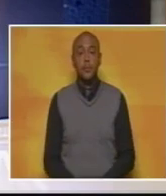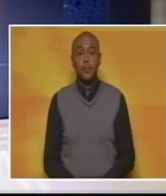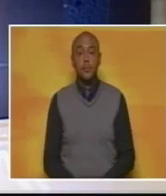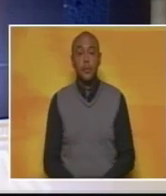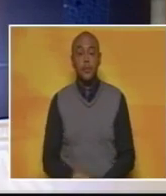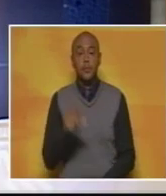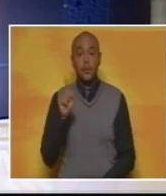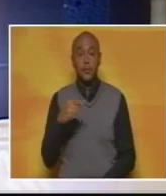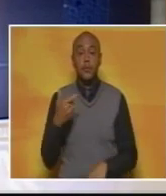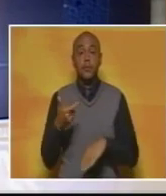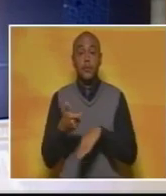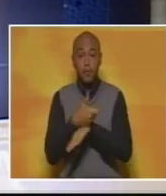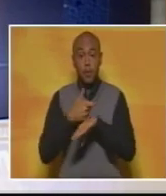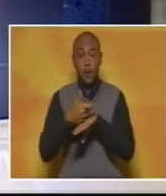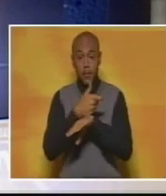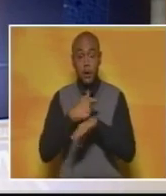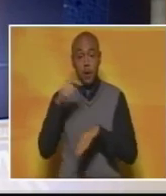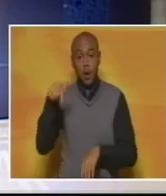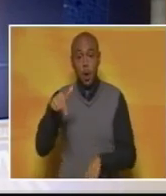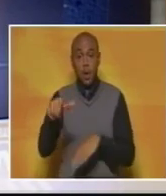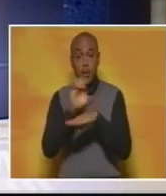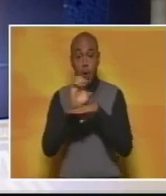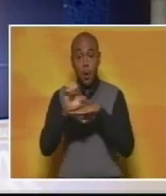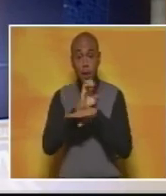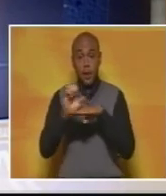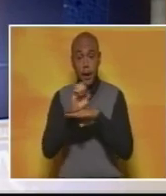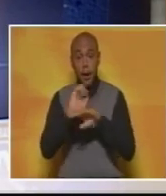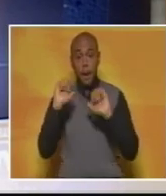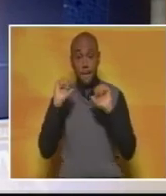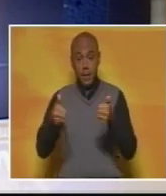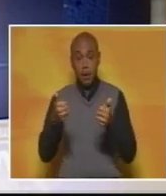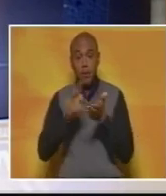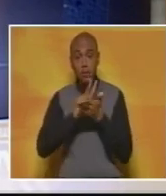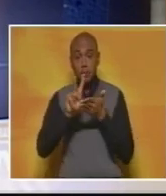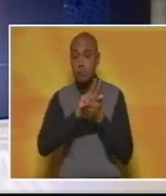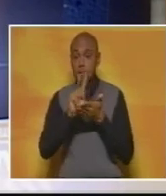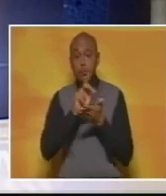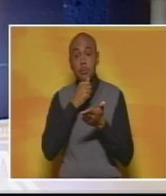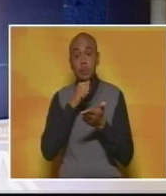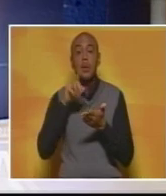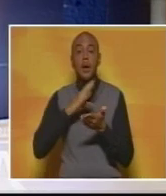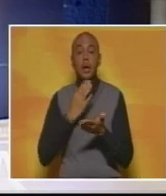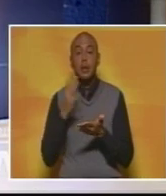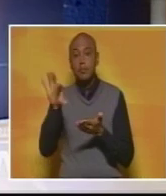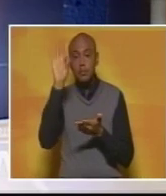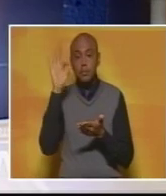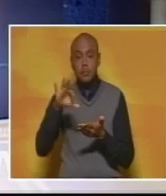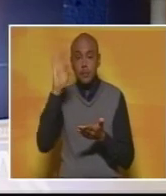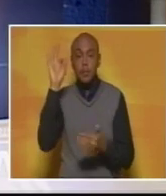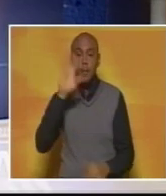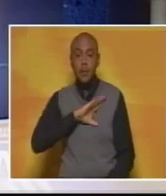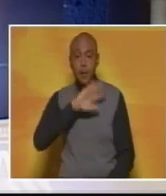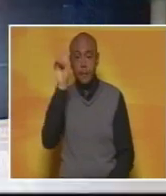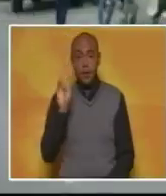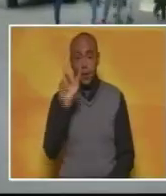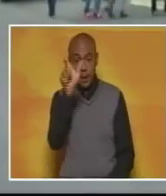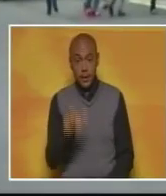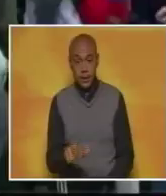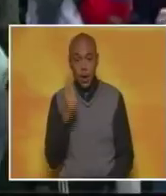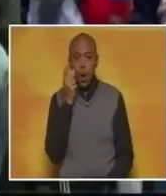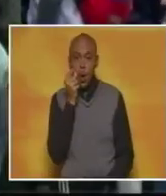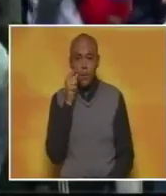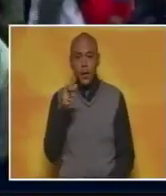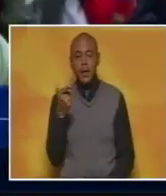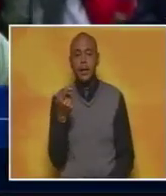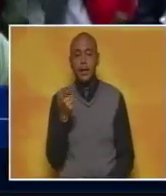el gobierno de Ecuador inició hoy el proceso de visa de excepción por razones humanitarias para los migrantes venezolanos. El viceministro